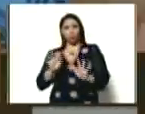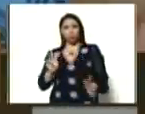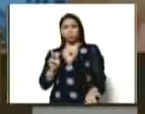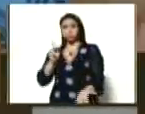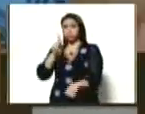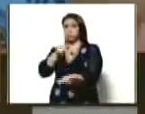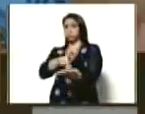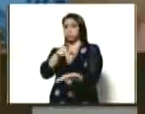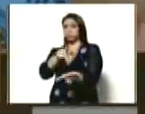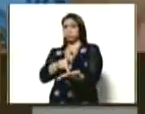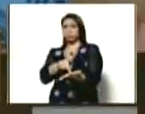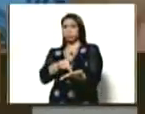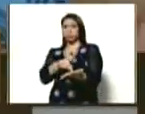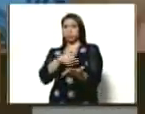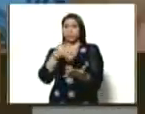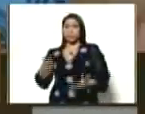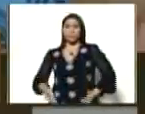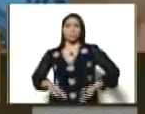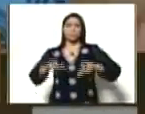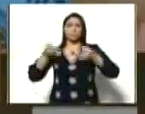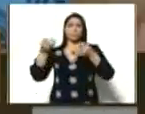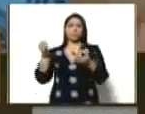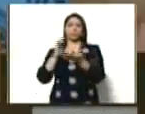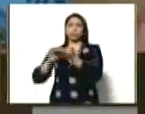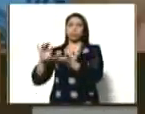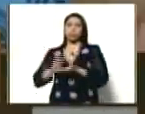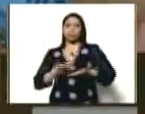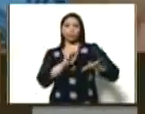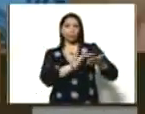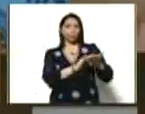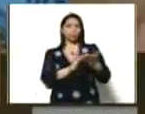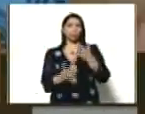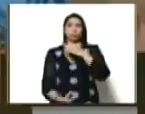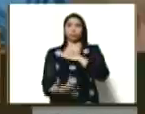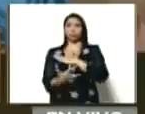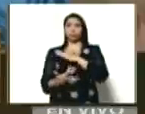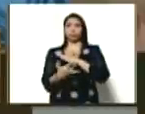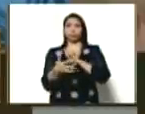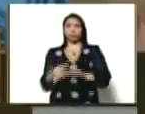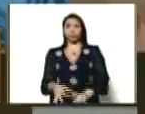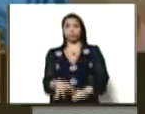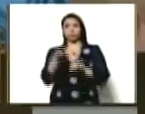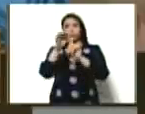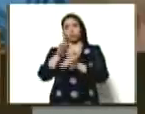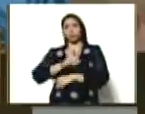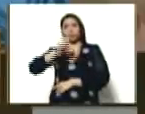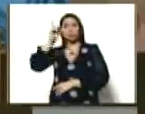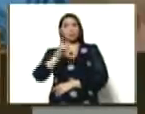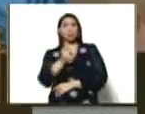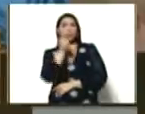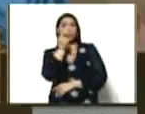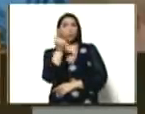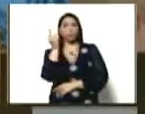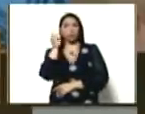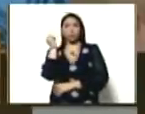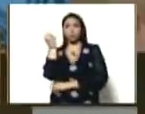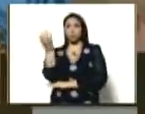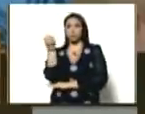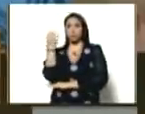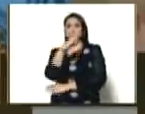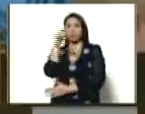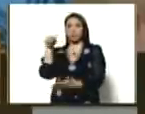la presentación pública de la solución tecnológica para la elección de los diputados y diputadas a la Asamblea